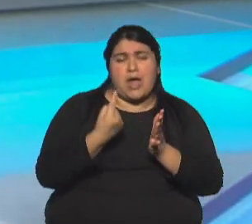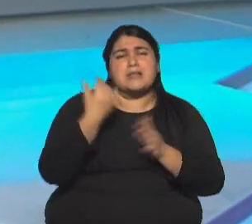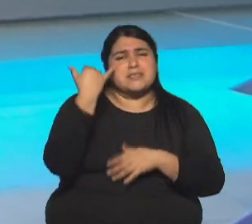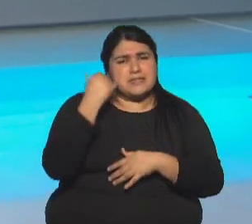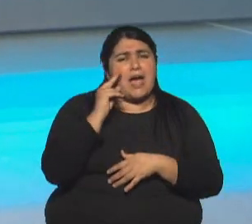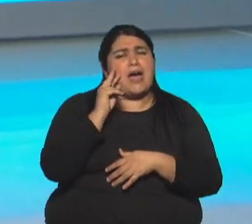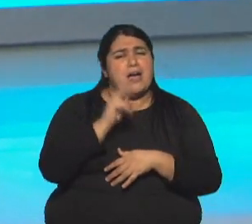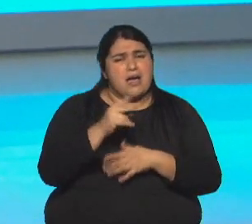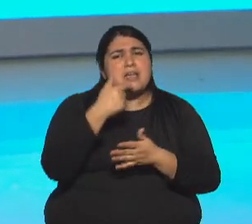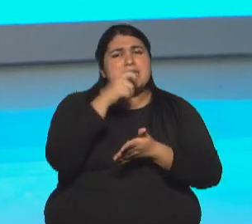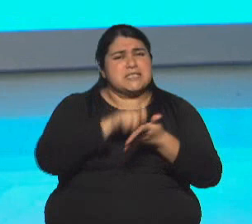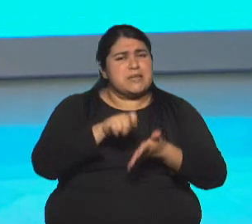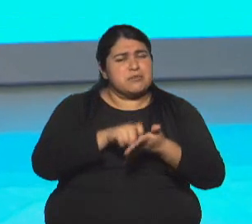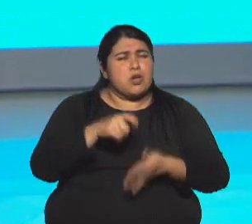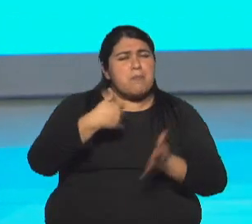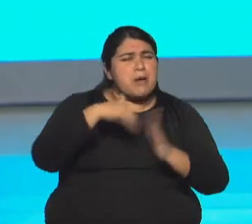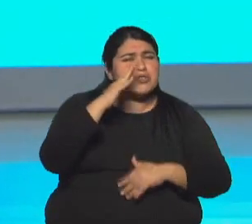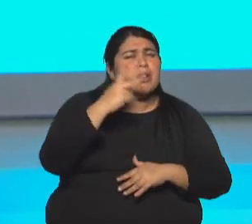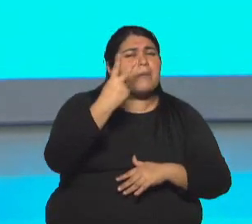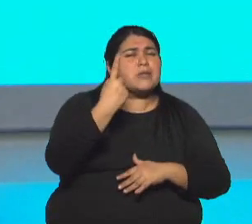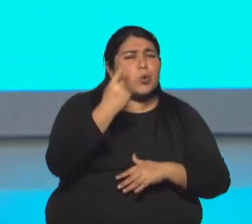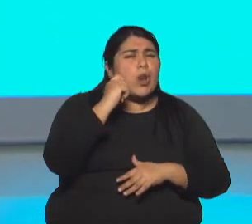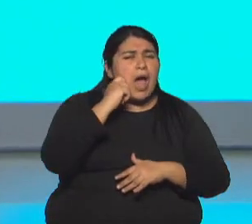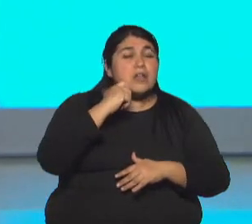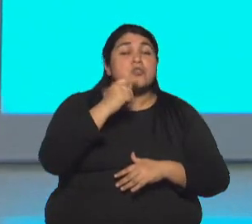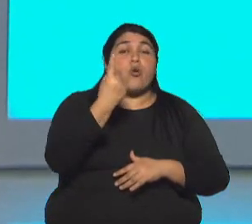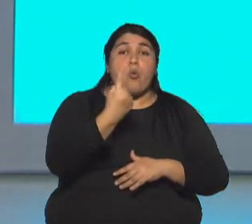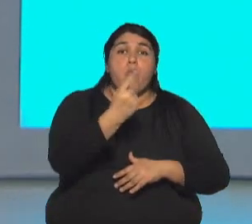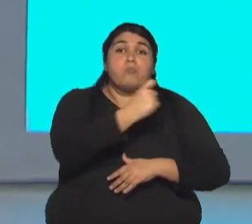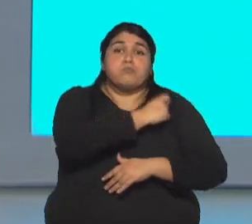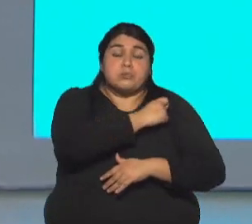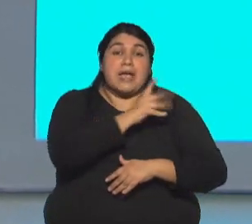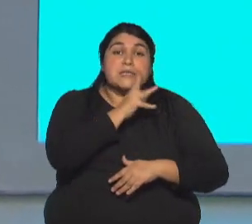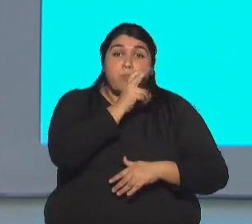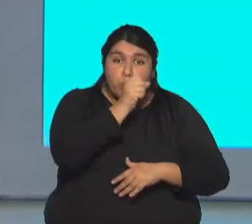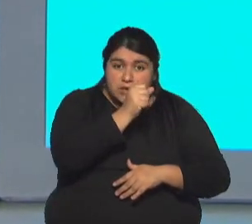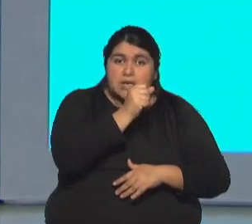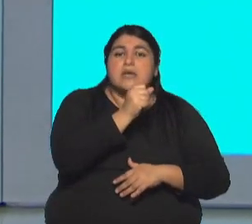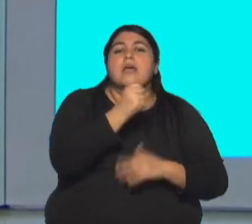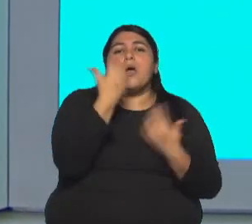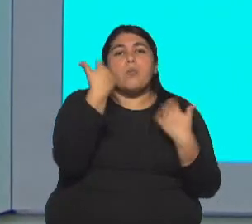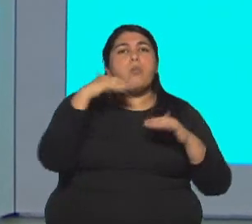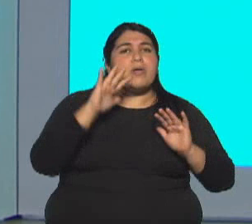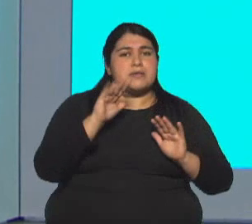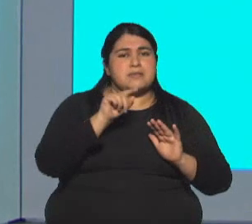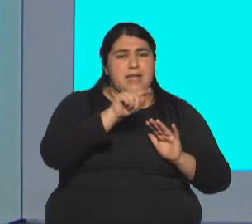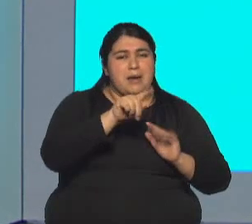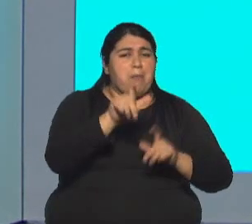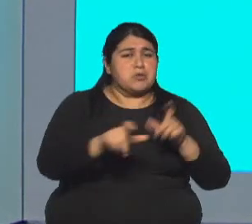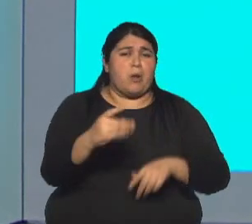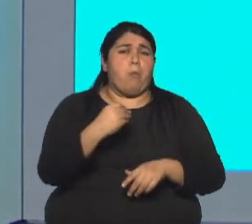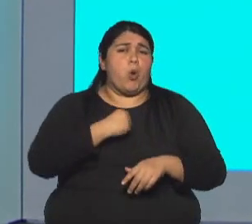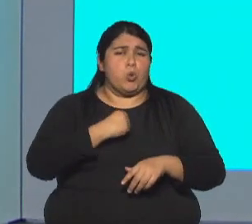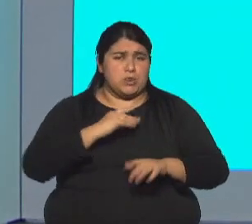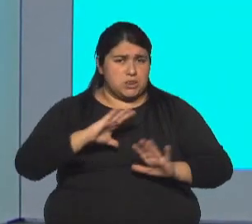que se abría la inscripción para todos aquellos mayores de 21 años que tuvieran una dosis de Sputnik como posibles justamente voluntarios